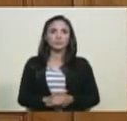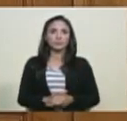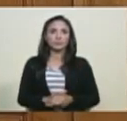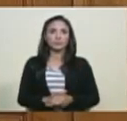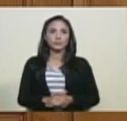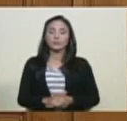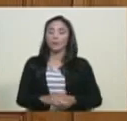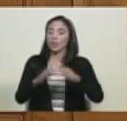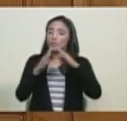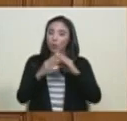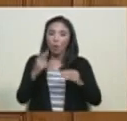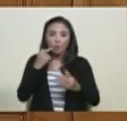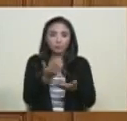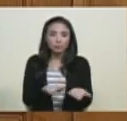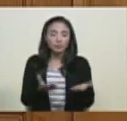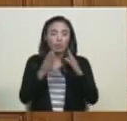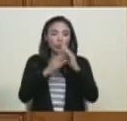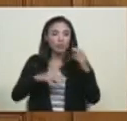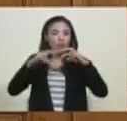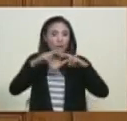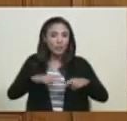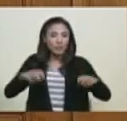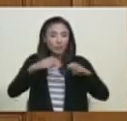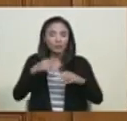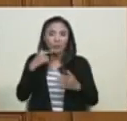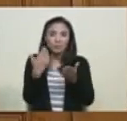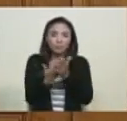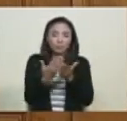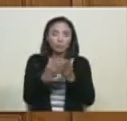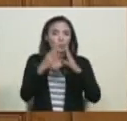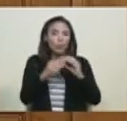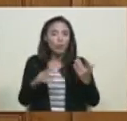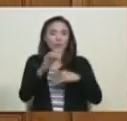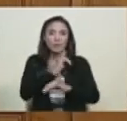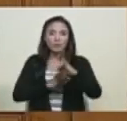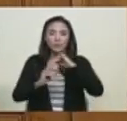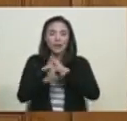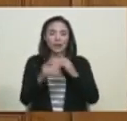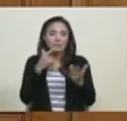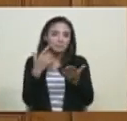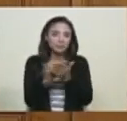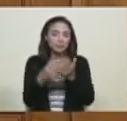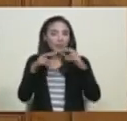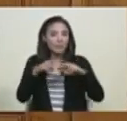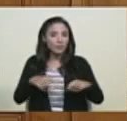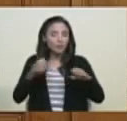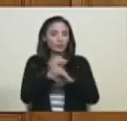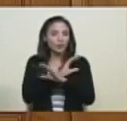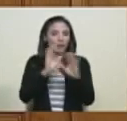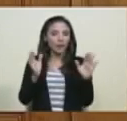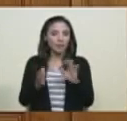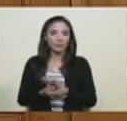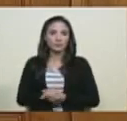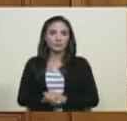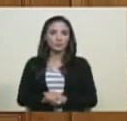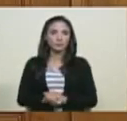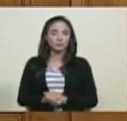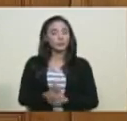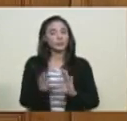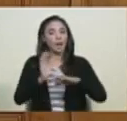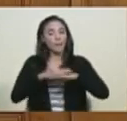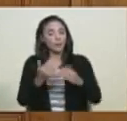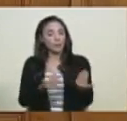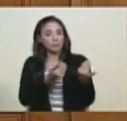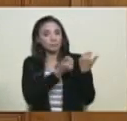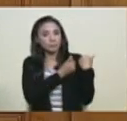Todo eso debe entrar en la investigación y en las solicitudes internacionales. Porque él ha asumido